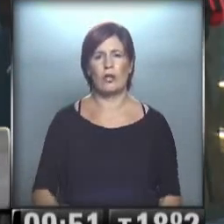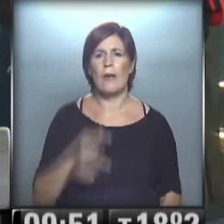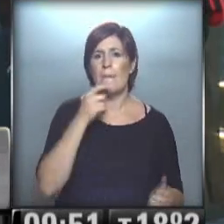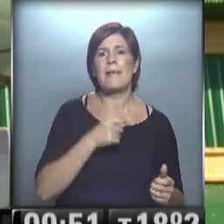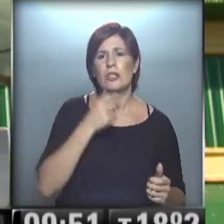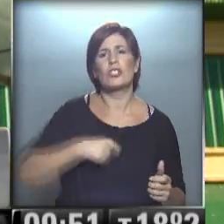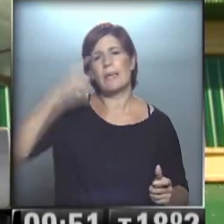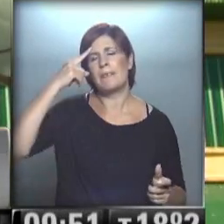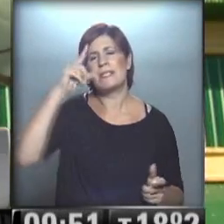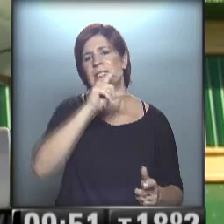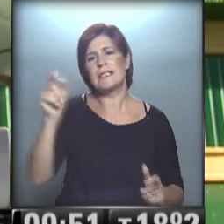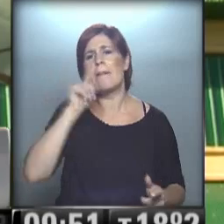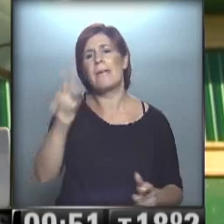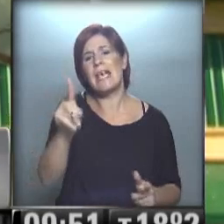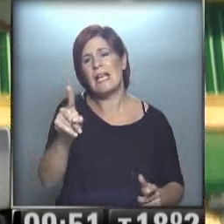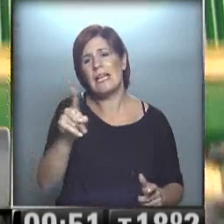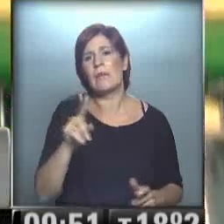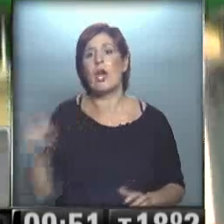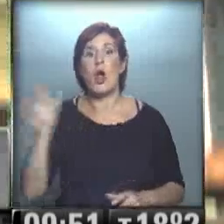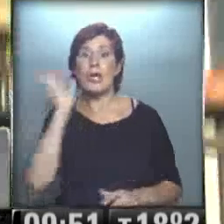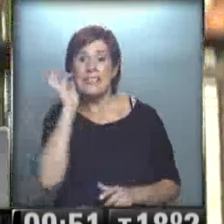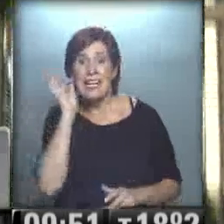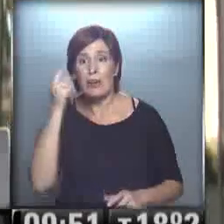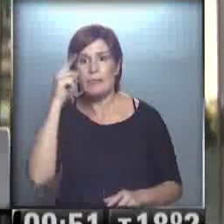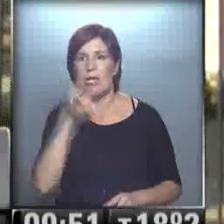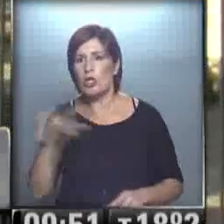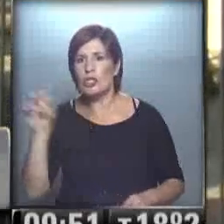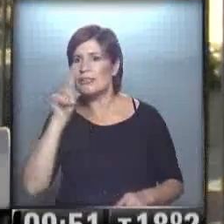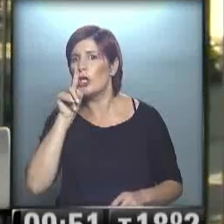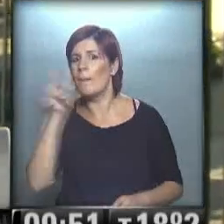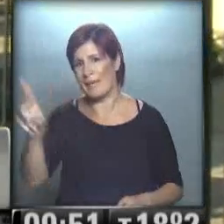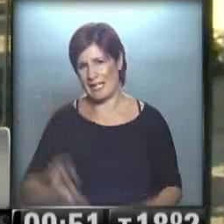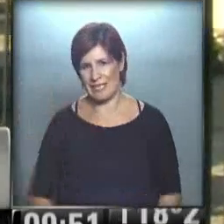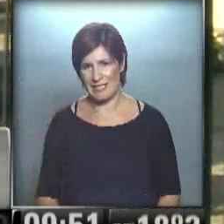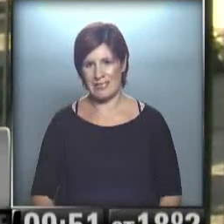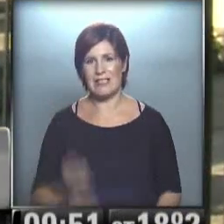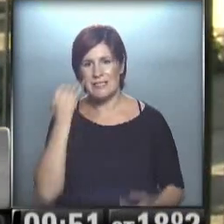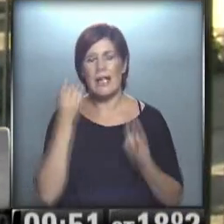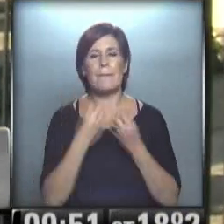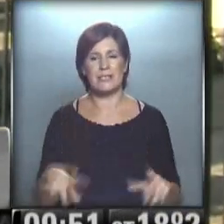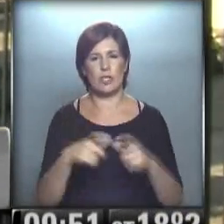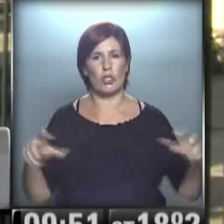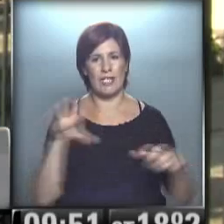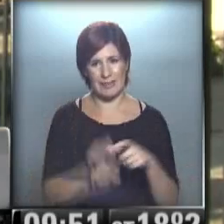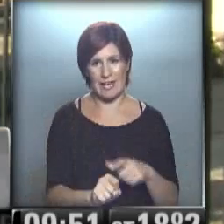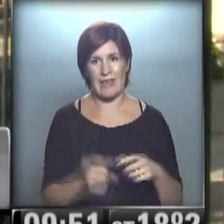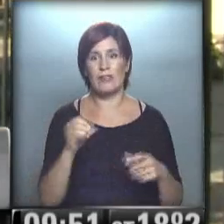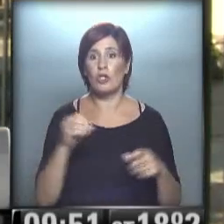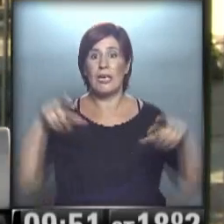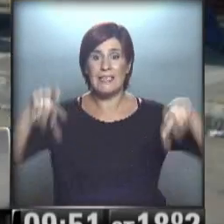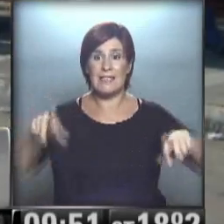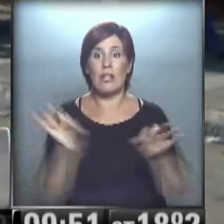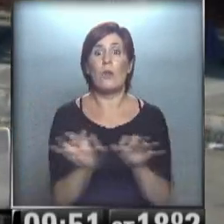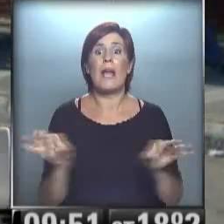de 100,000 ya ayer tiraban Bueno vamos que vamos 200,000 comenzó la venta de entradas el lugar oficial de la venta de entradas es el estadio malvinas argentinas